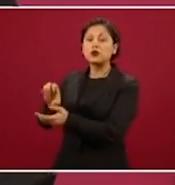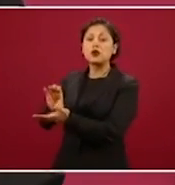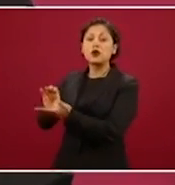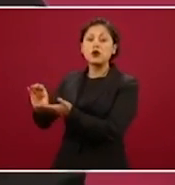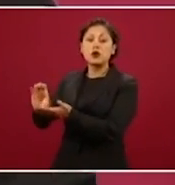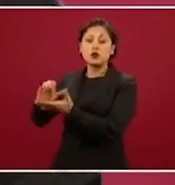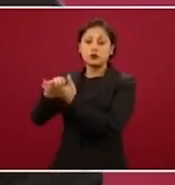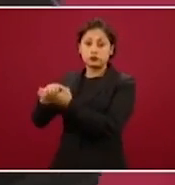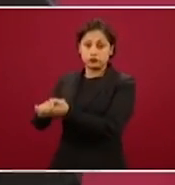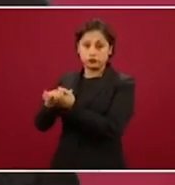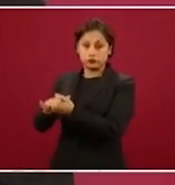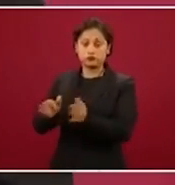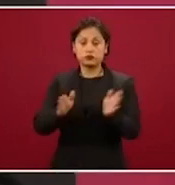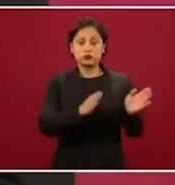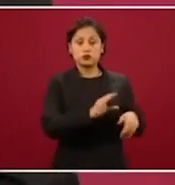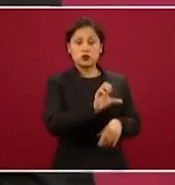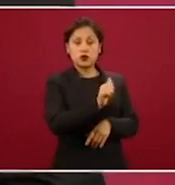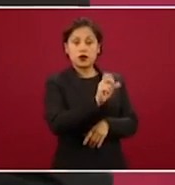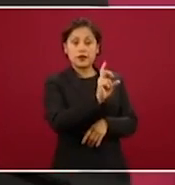constituyendo